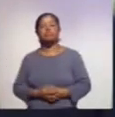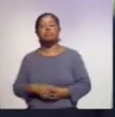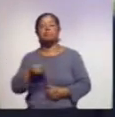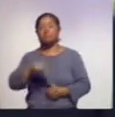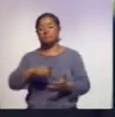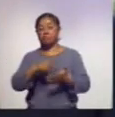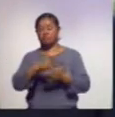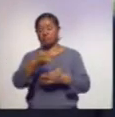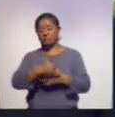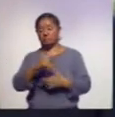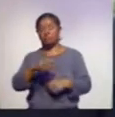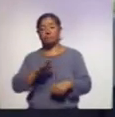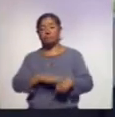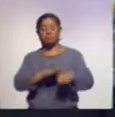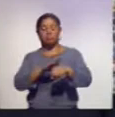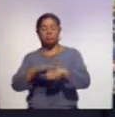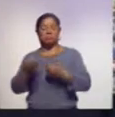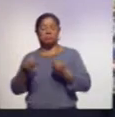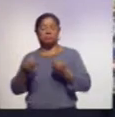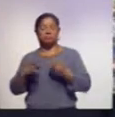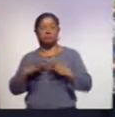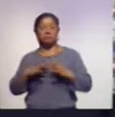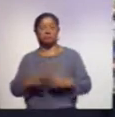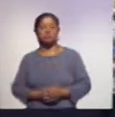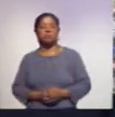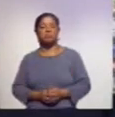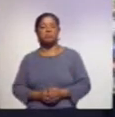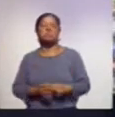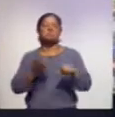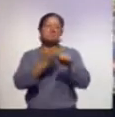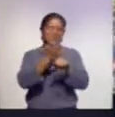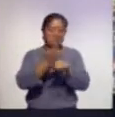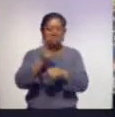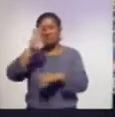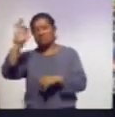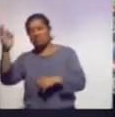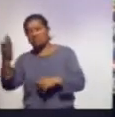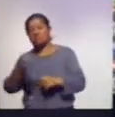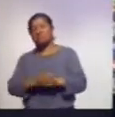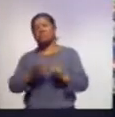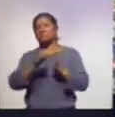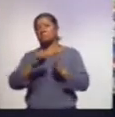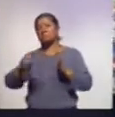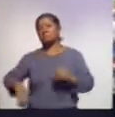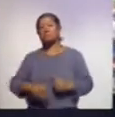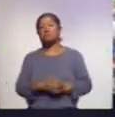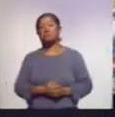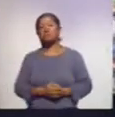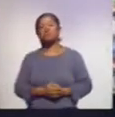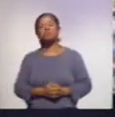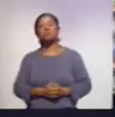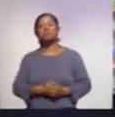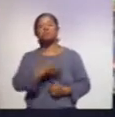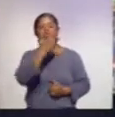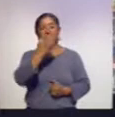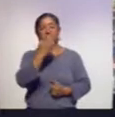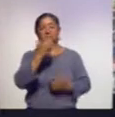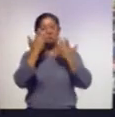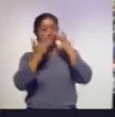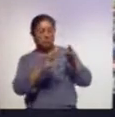índole federal y de índole estatal, tales como el proyecto de Yo no abandono, el movimiento contra el abandono